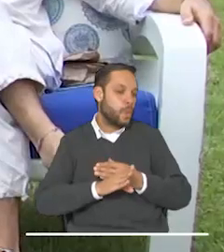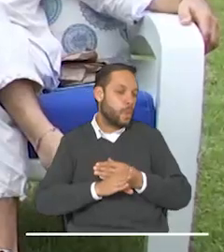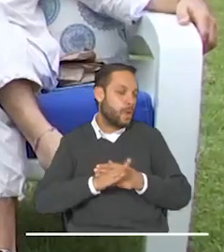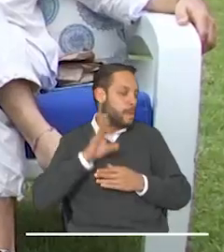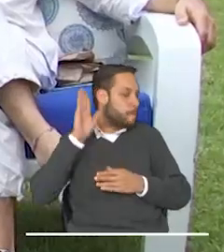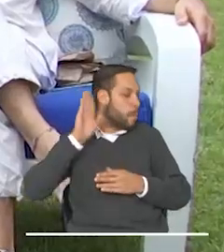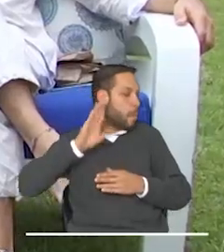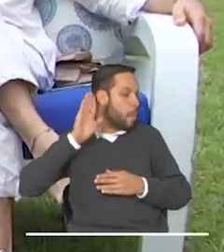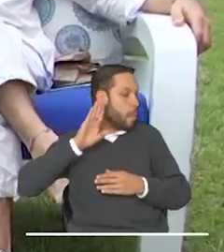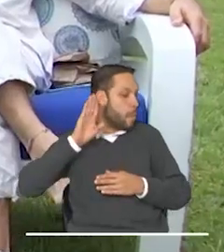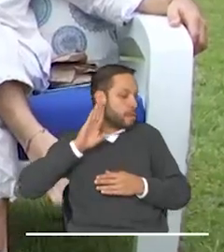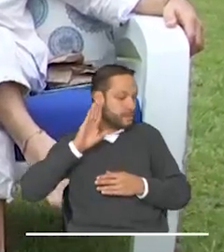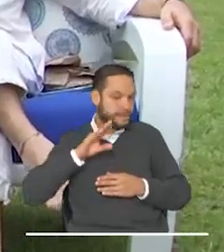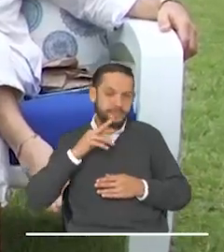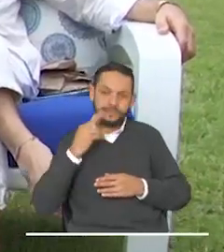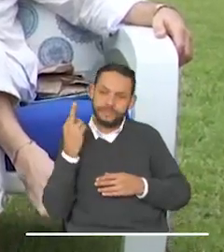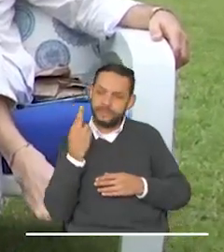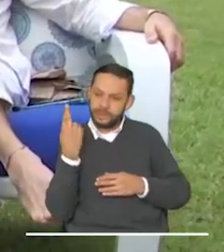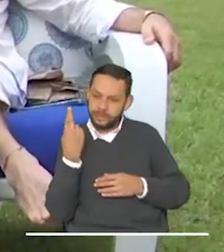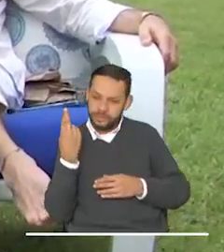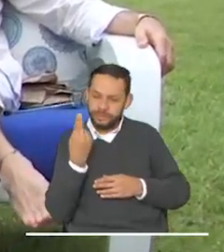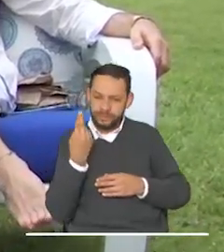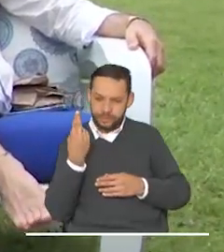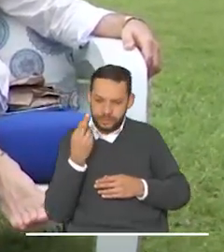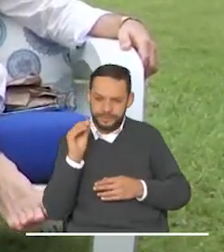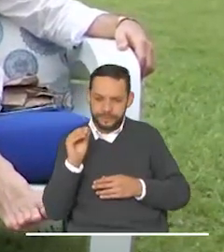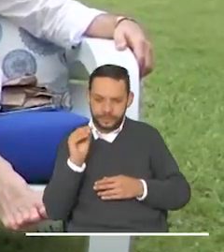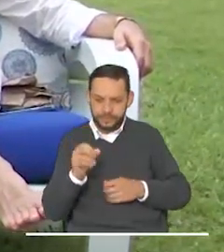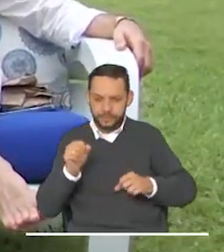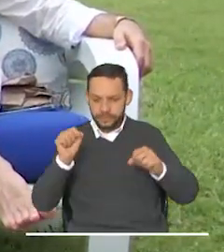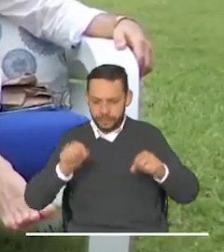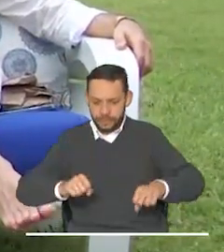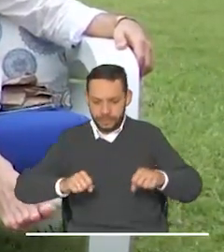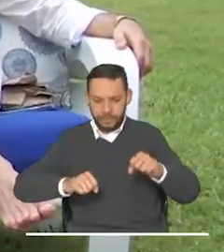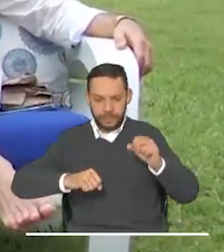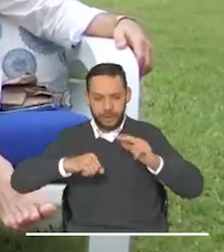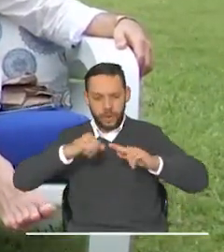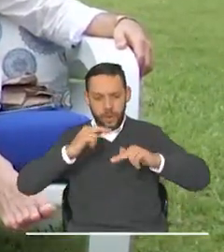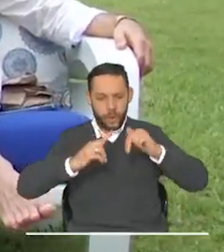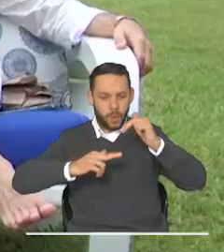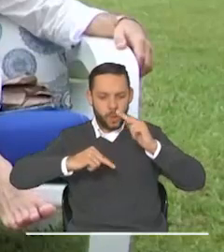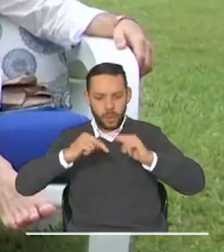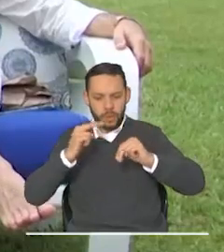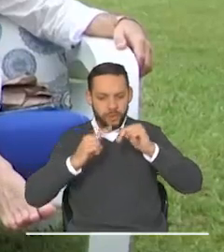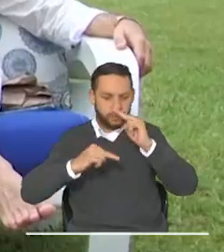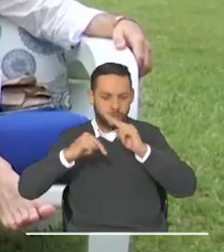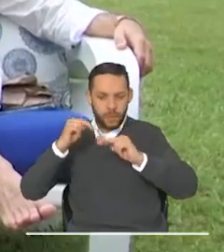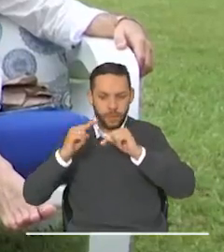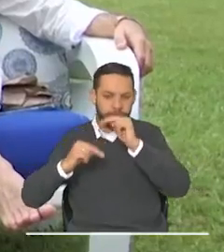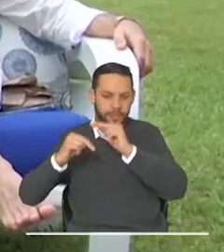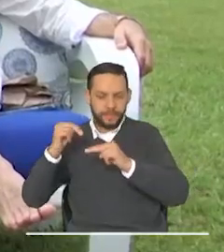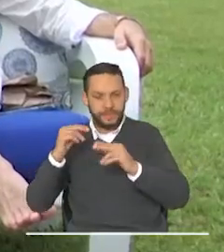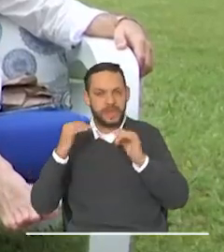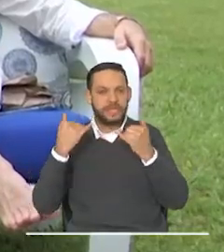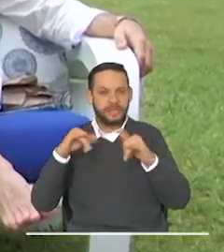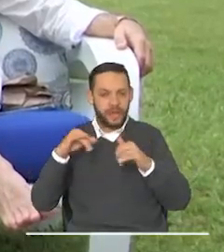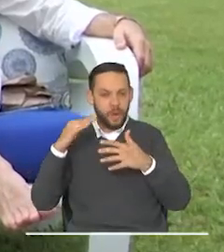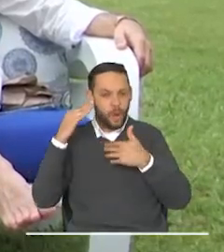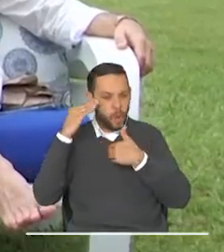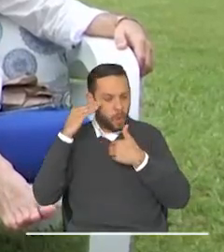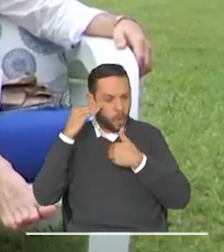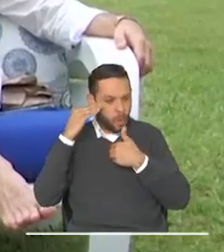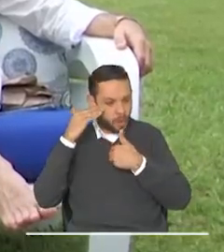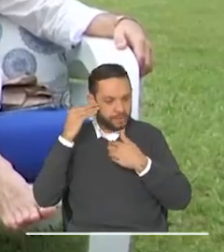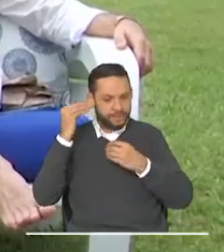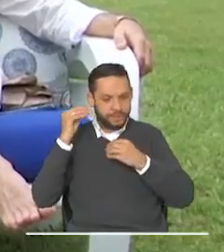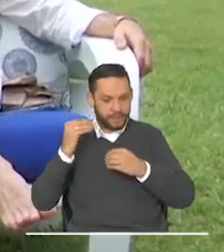el asunto vuelve y repito y así lo construimos el asunto es de conciencia y la conciencia implica empezar a entender que